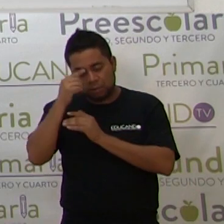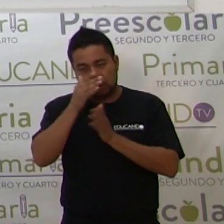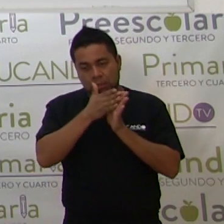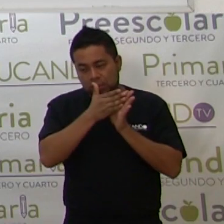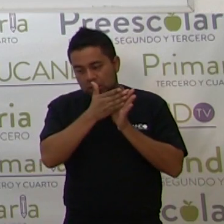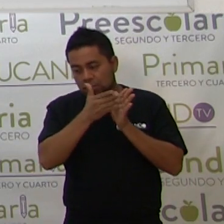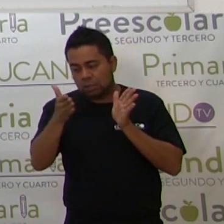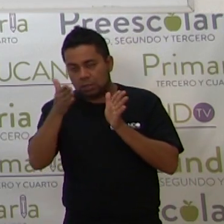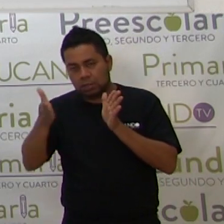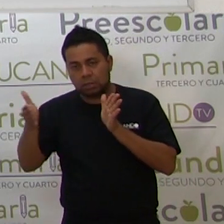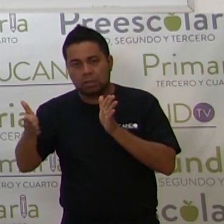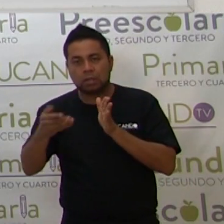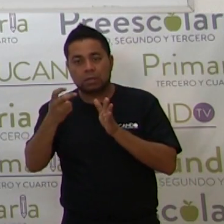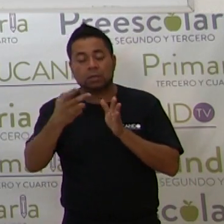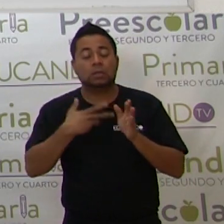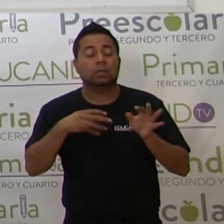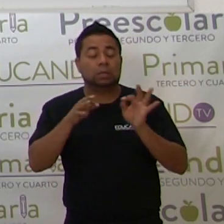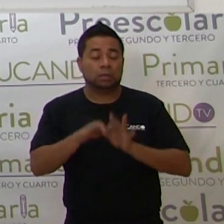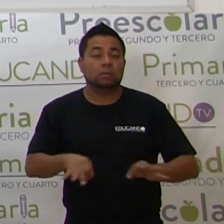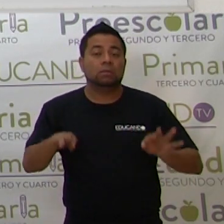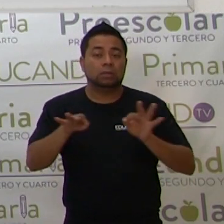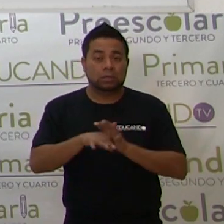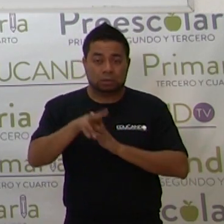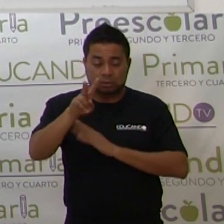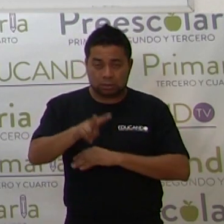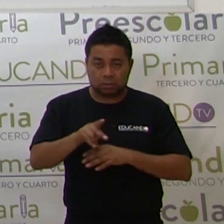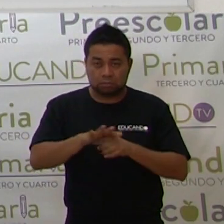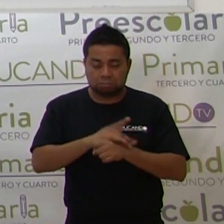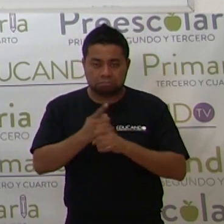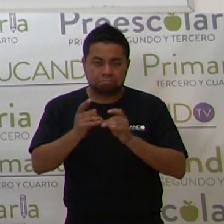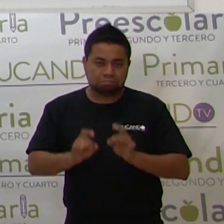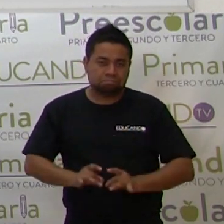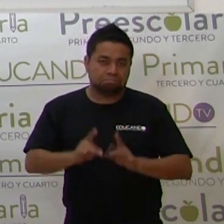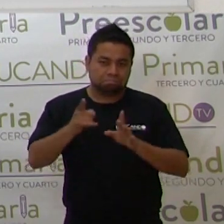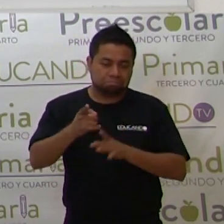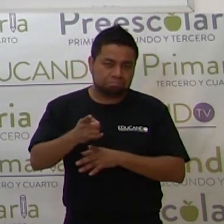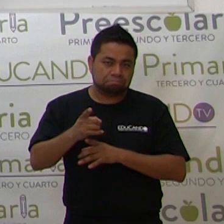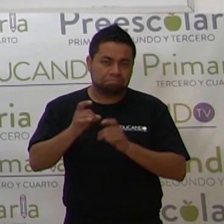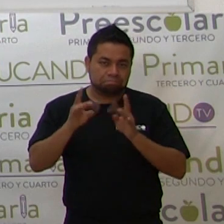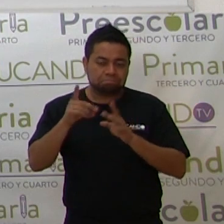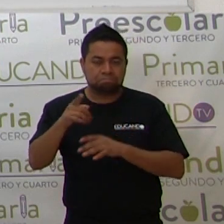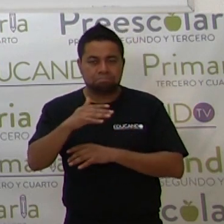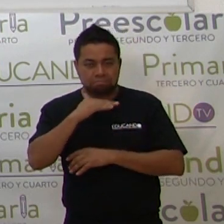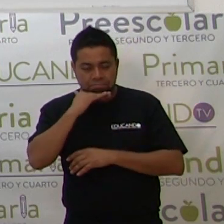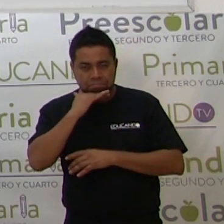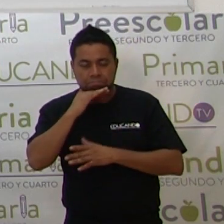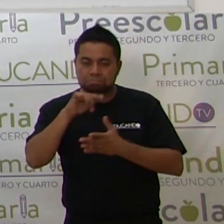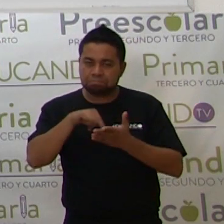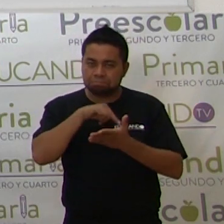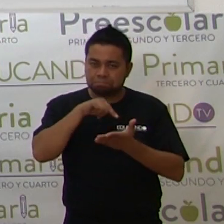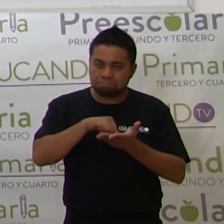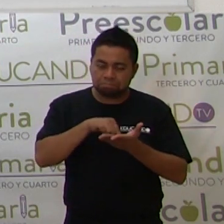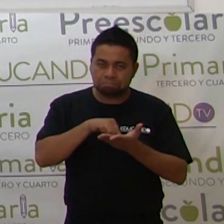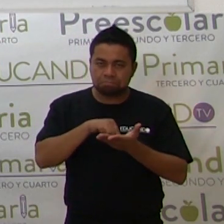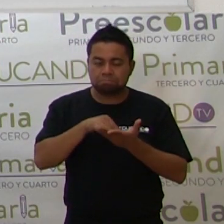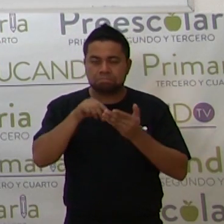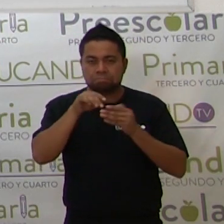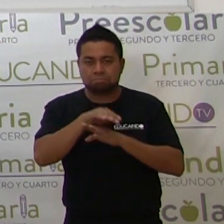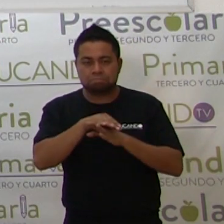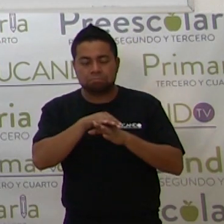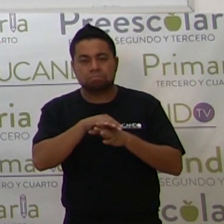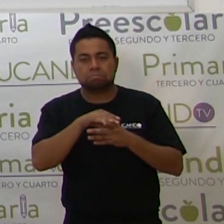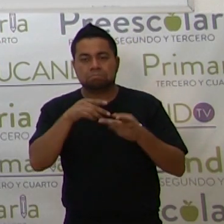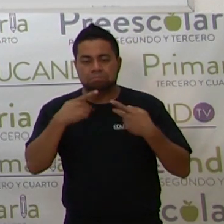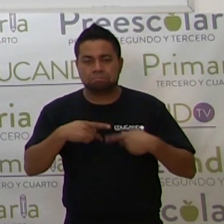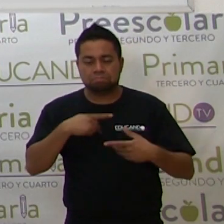es muy importante, porque si no le damos la noción del lugar al receptor o a la persona que